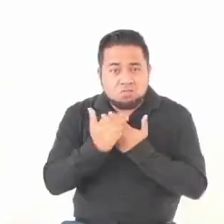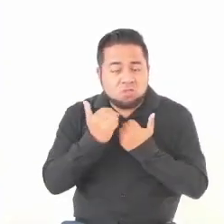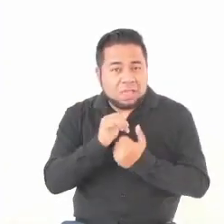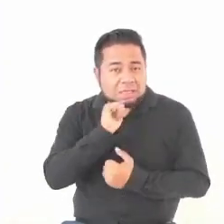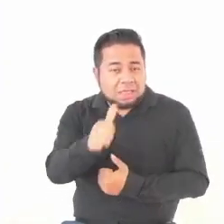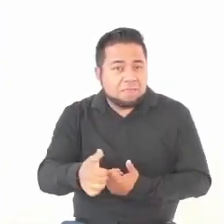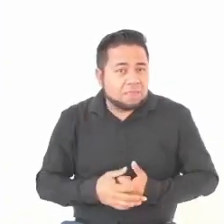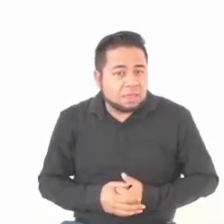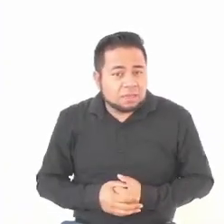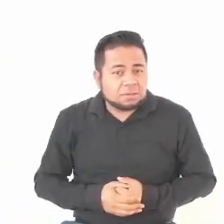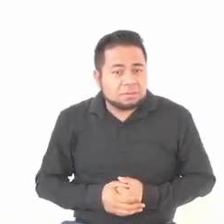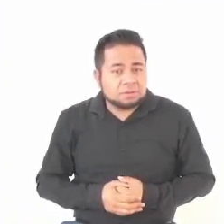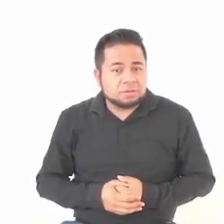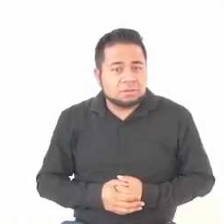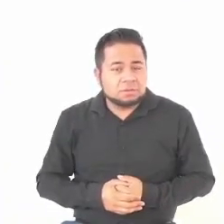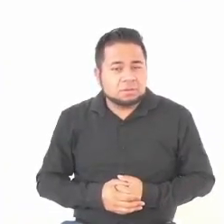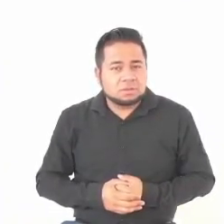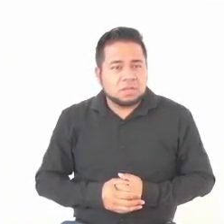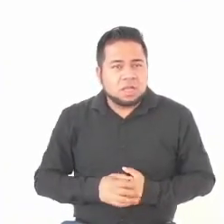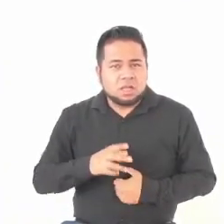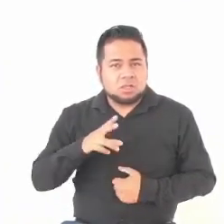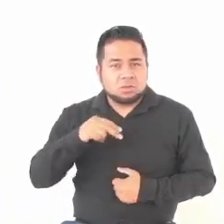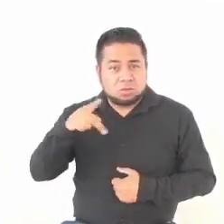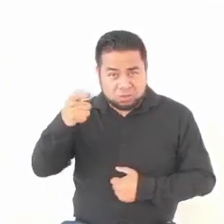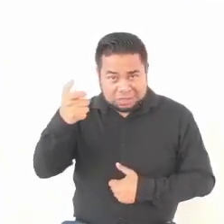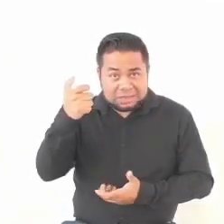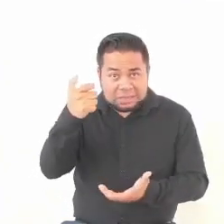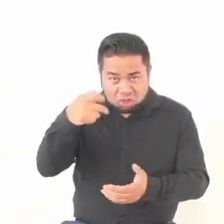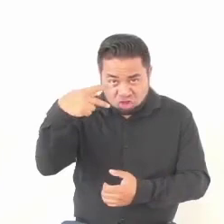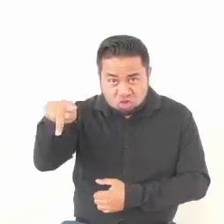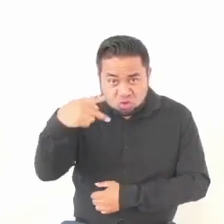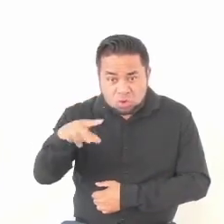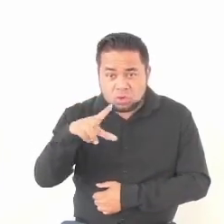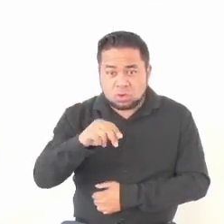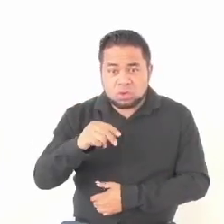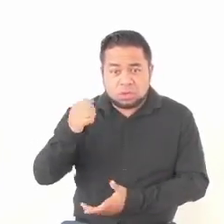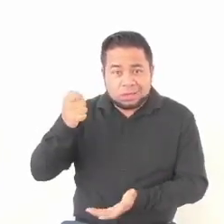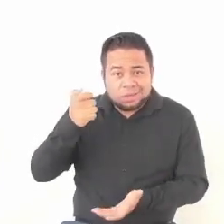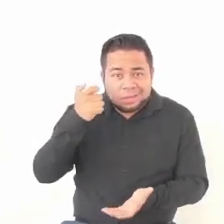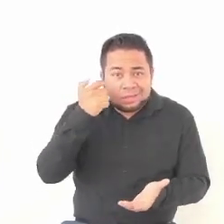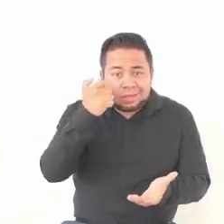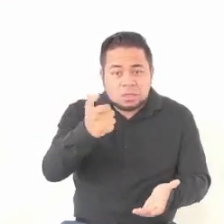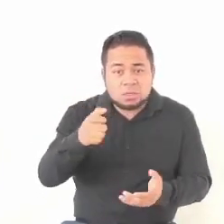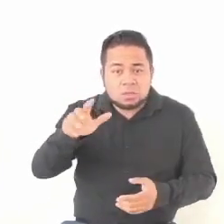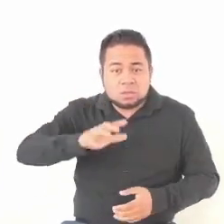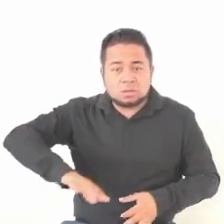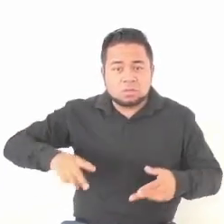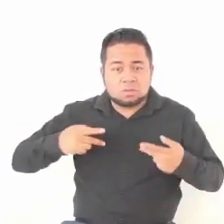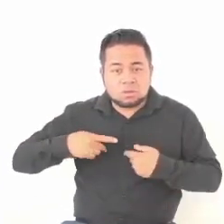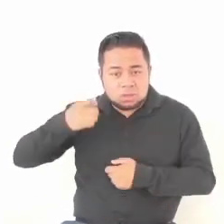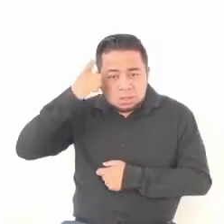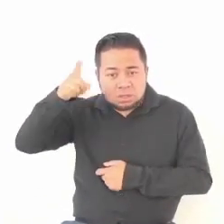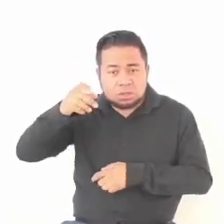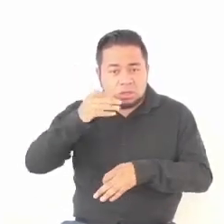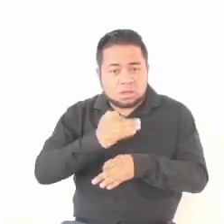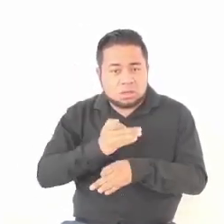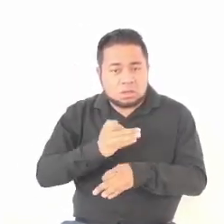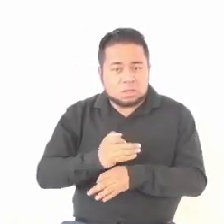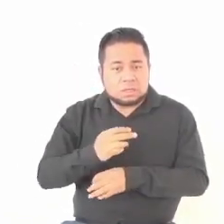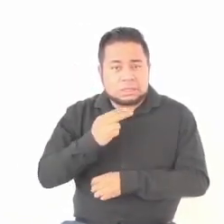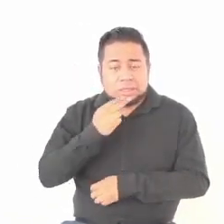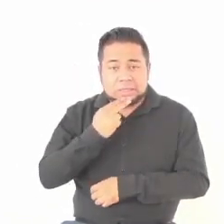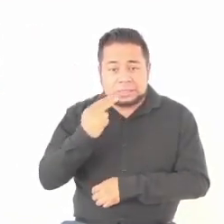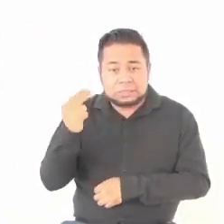hay. No es recurso de usted, secretario, es recurso del pueblo. Ahorita